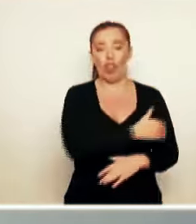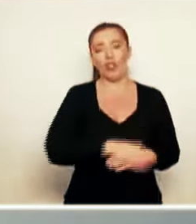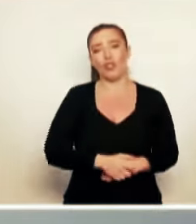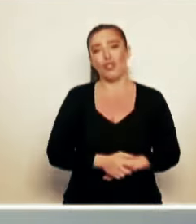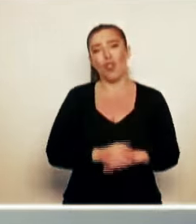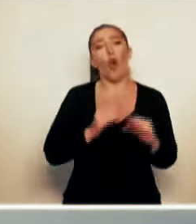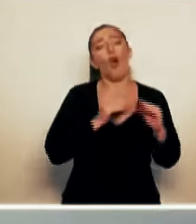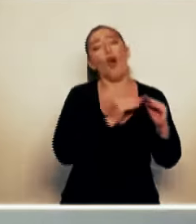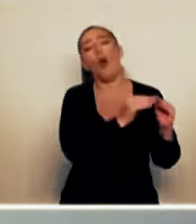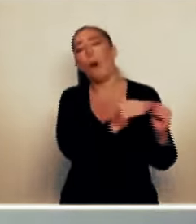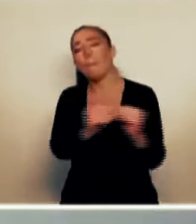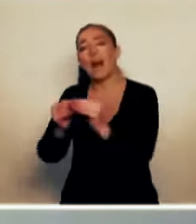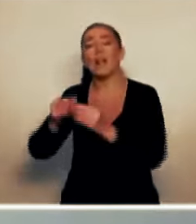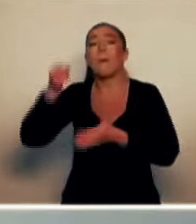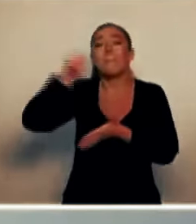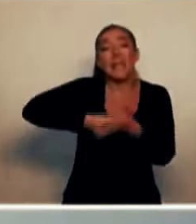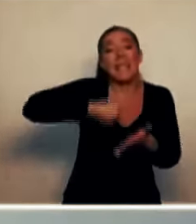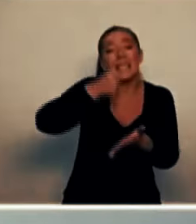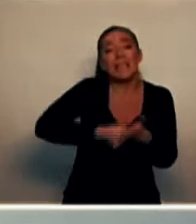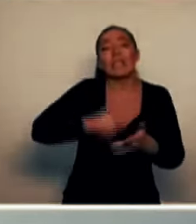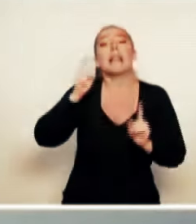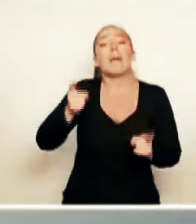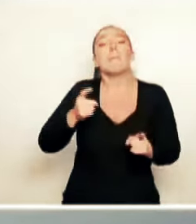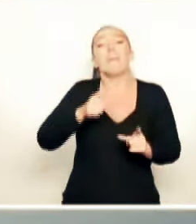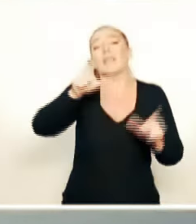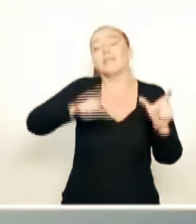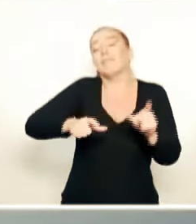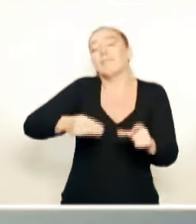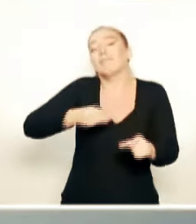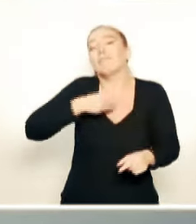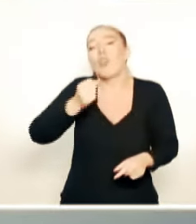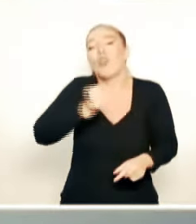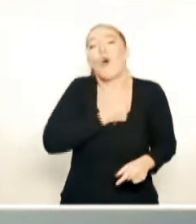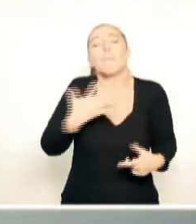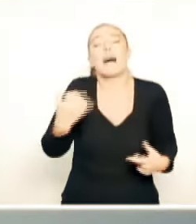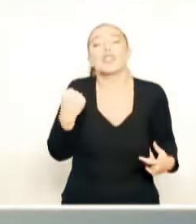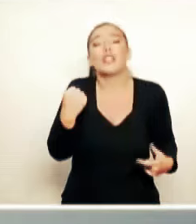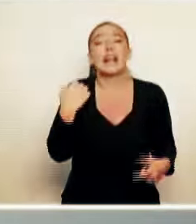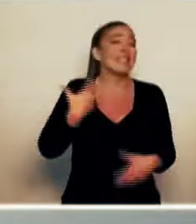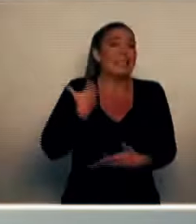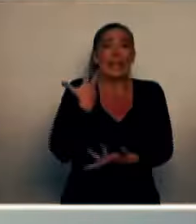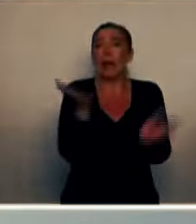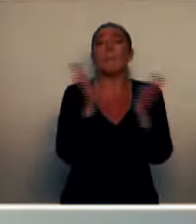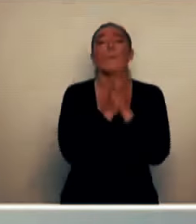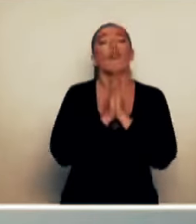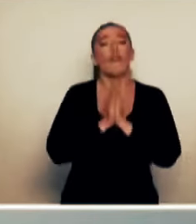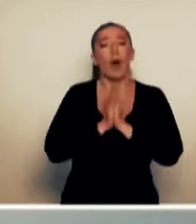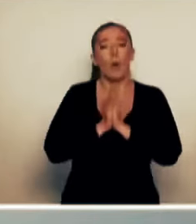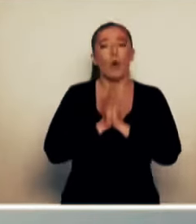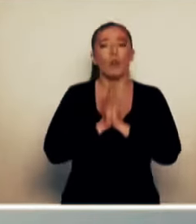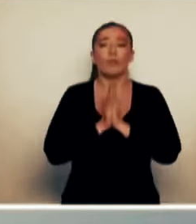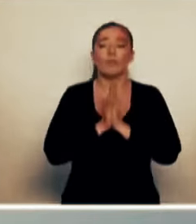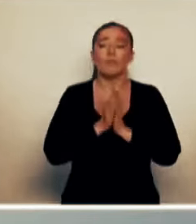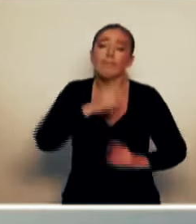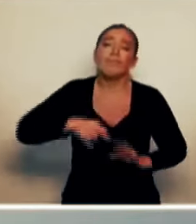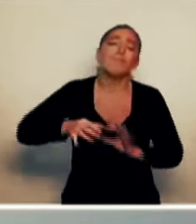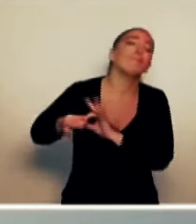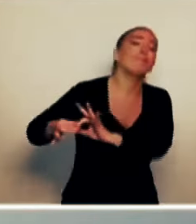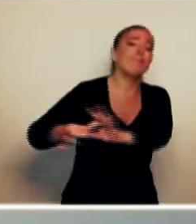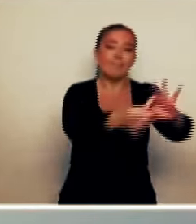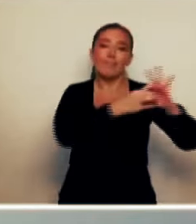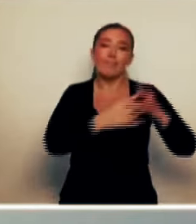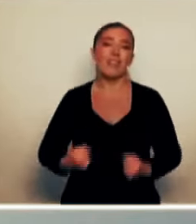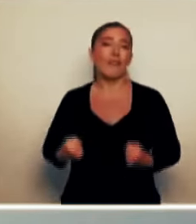los compañeros, militantes y a los compatriotas en general, por favor, aunemos esfuerzos